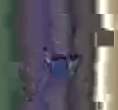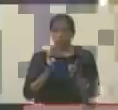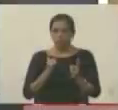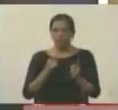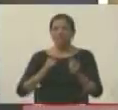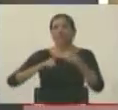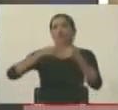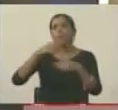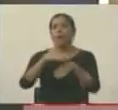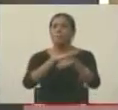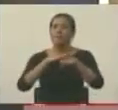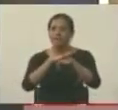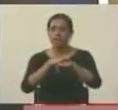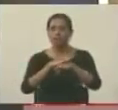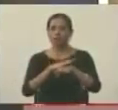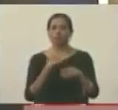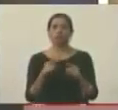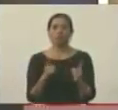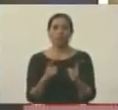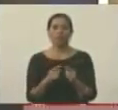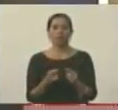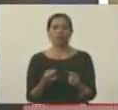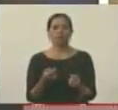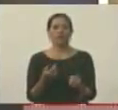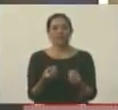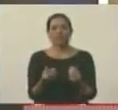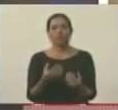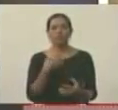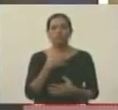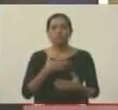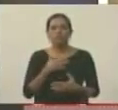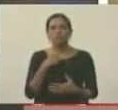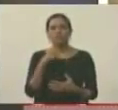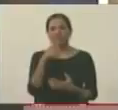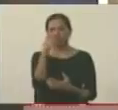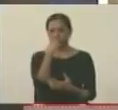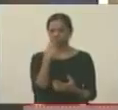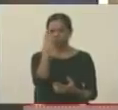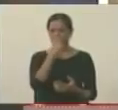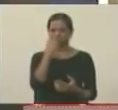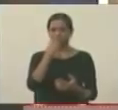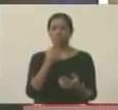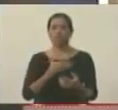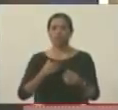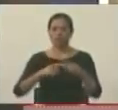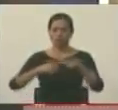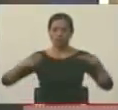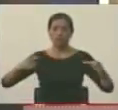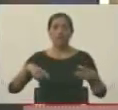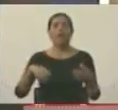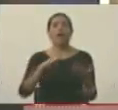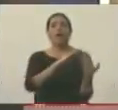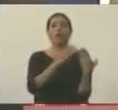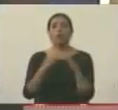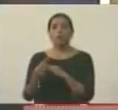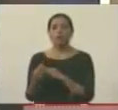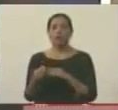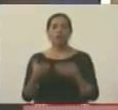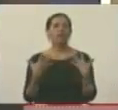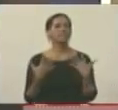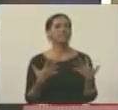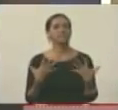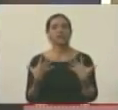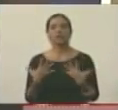perdón perdón lo que te dije por tener mucha rabia han tratado de llevar una rabia colectiva a una desesperación con la